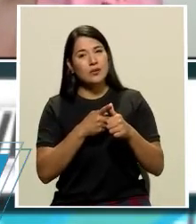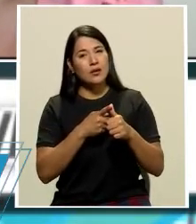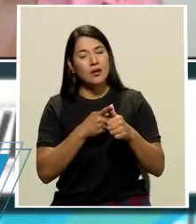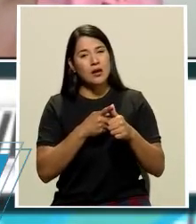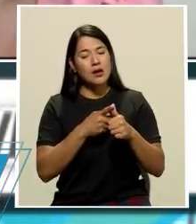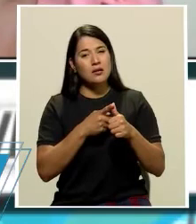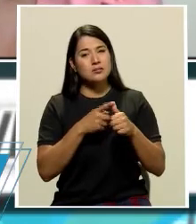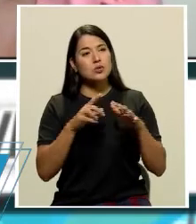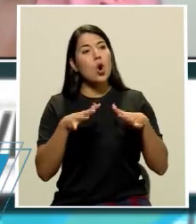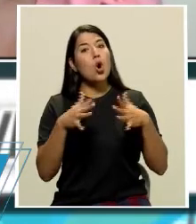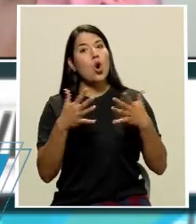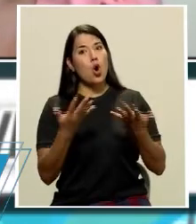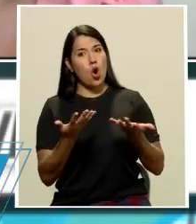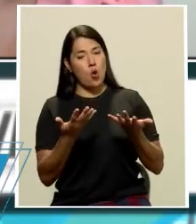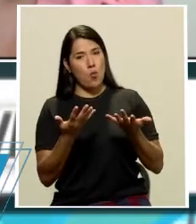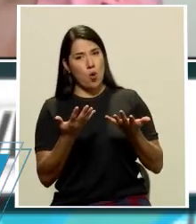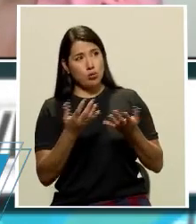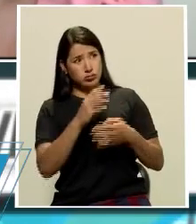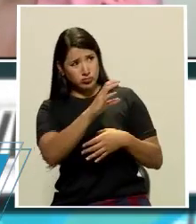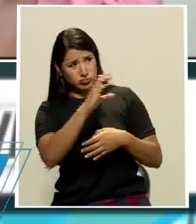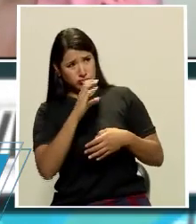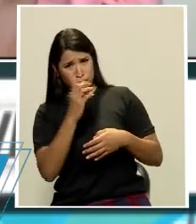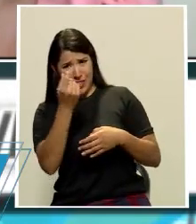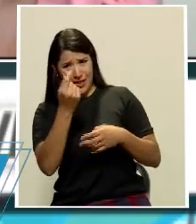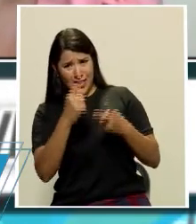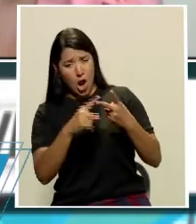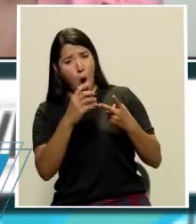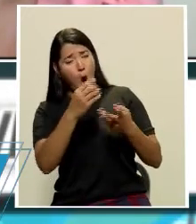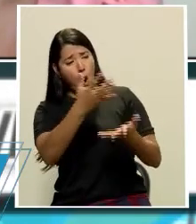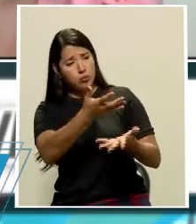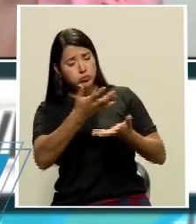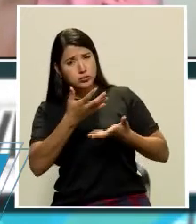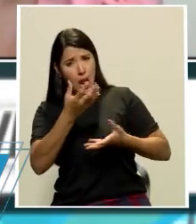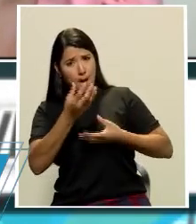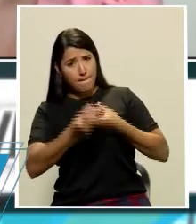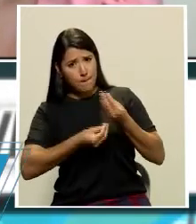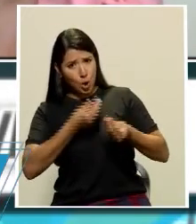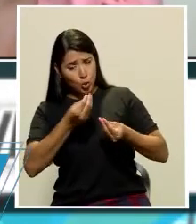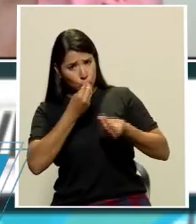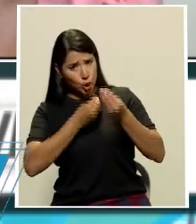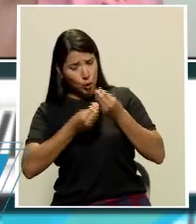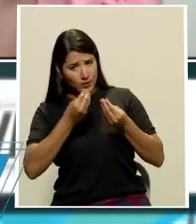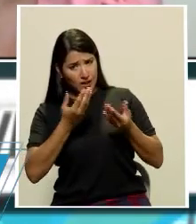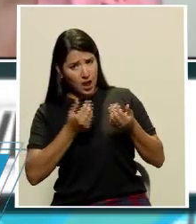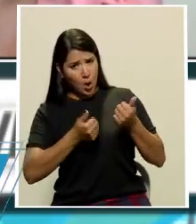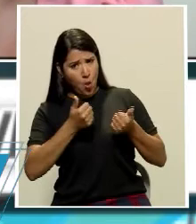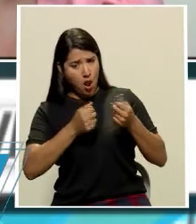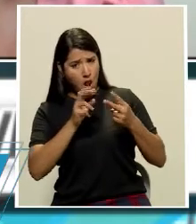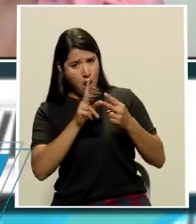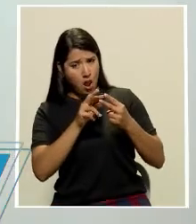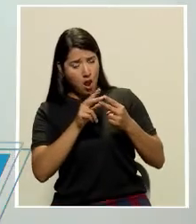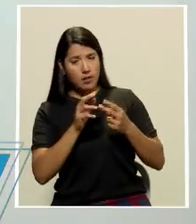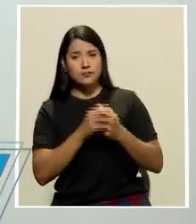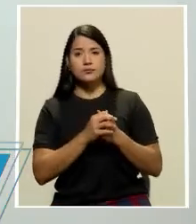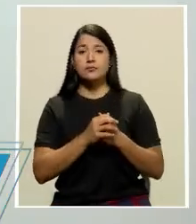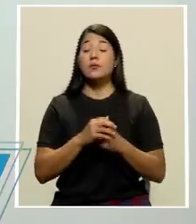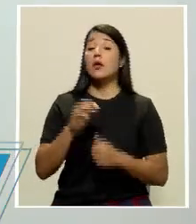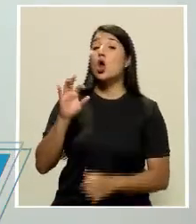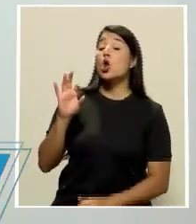el inicio. ¿Cómo es que le giran plata o le giran los alimentos directamente?